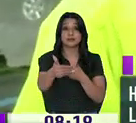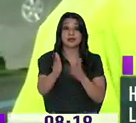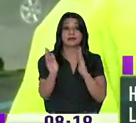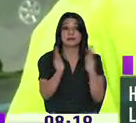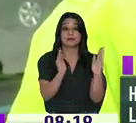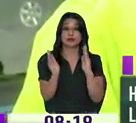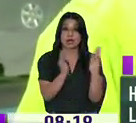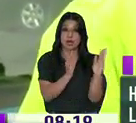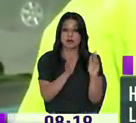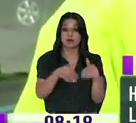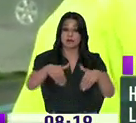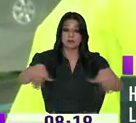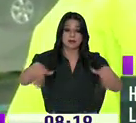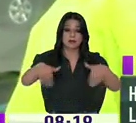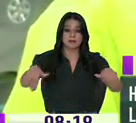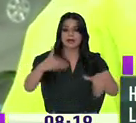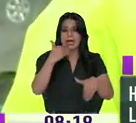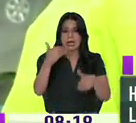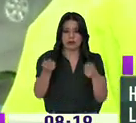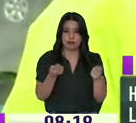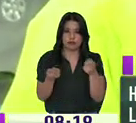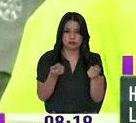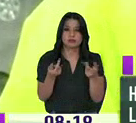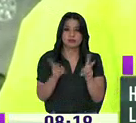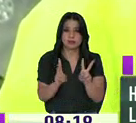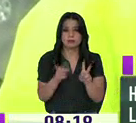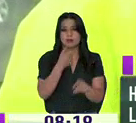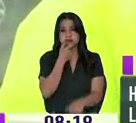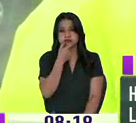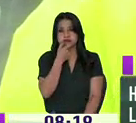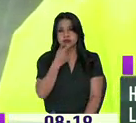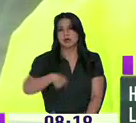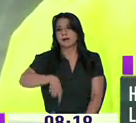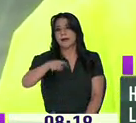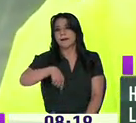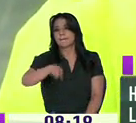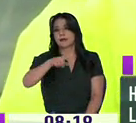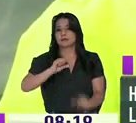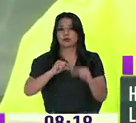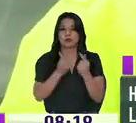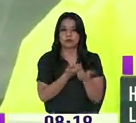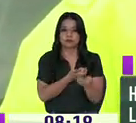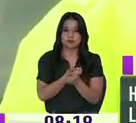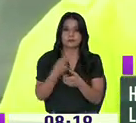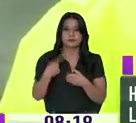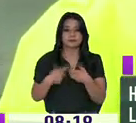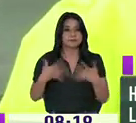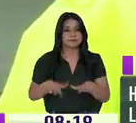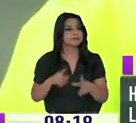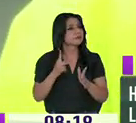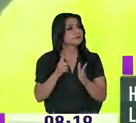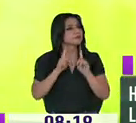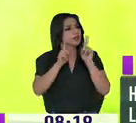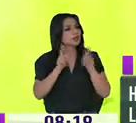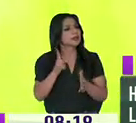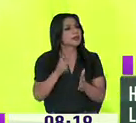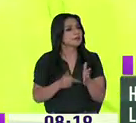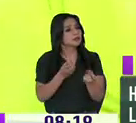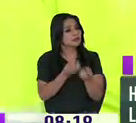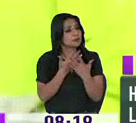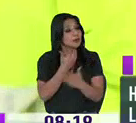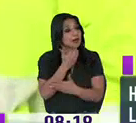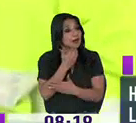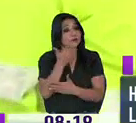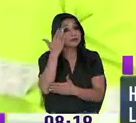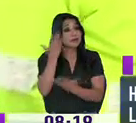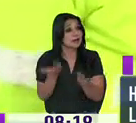primarios, secundarios, de igual manera colaborando con lo que es Cuerpo de Bomberos de Quito. ¿Qué sucedió? ¿Alguna información preliminar y